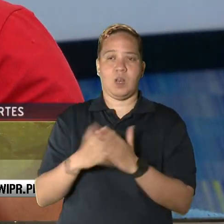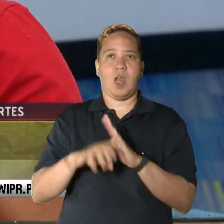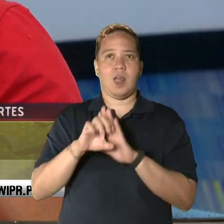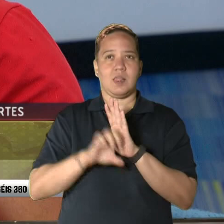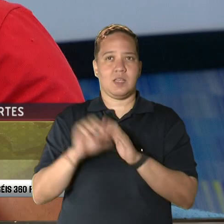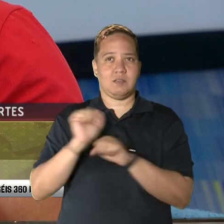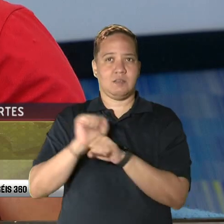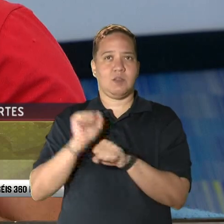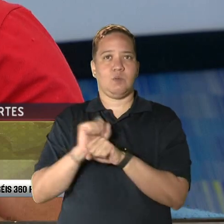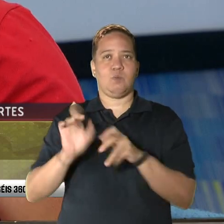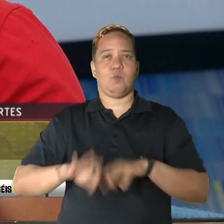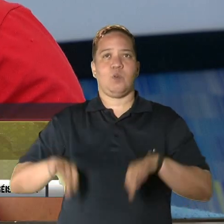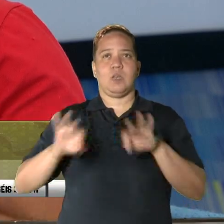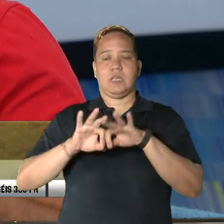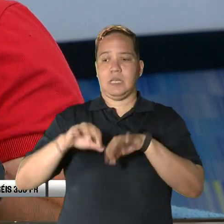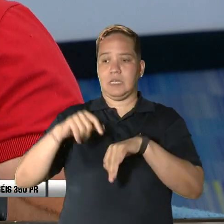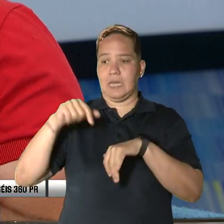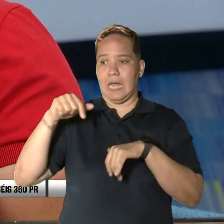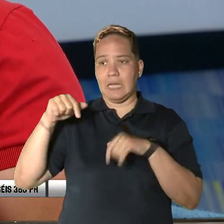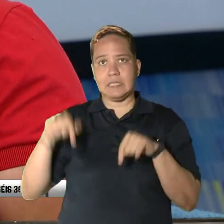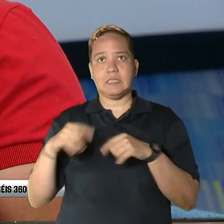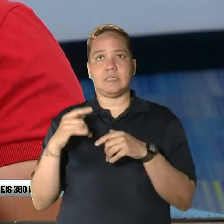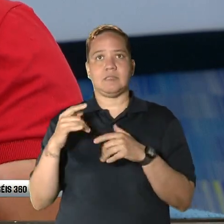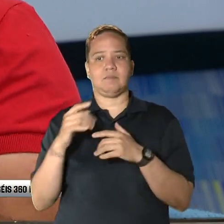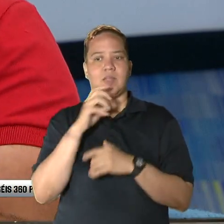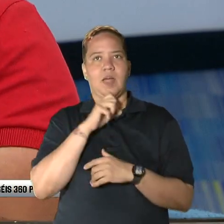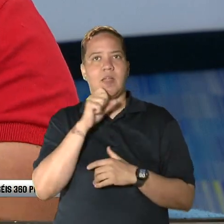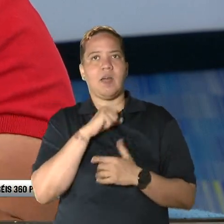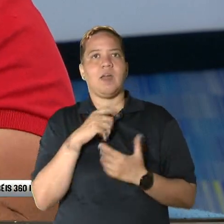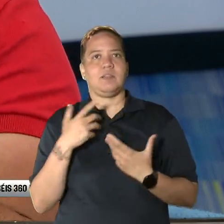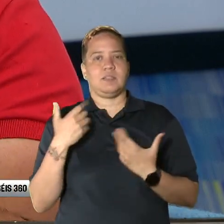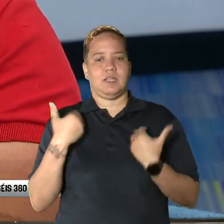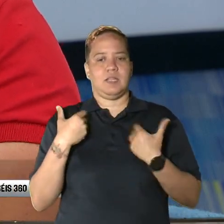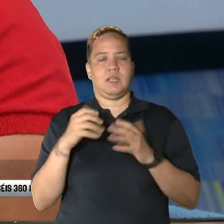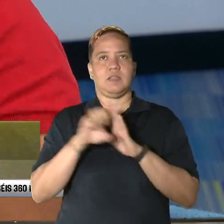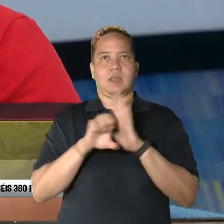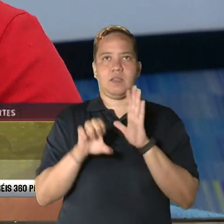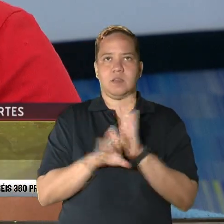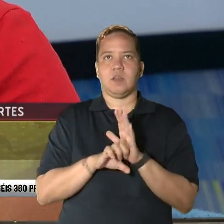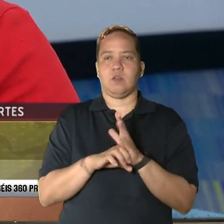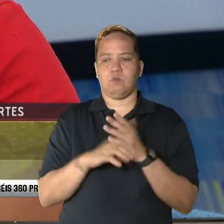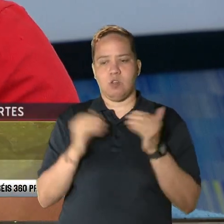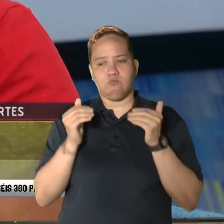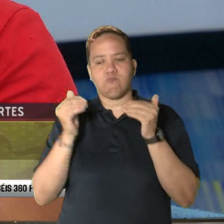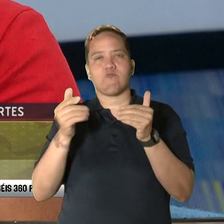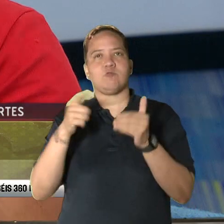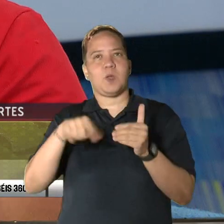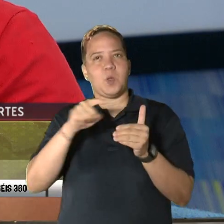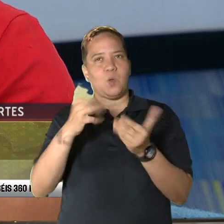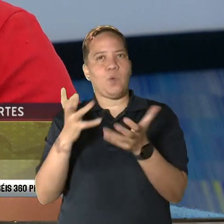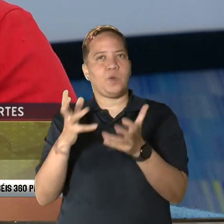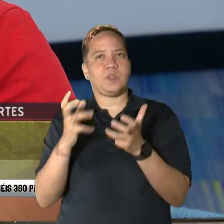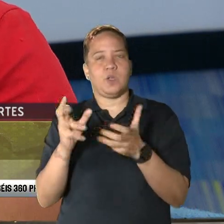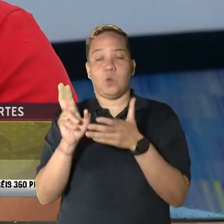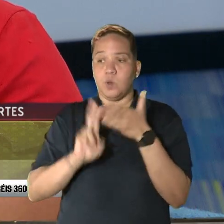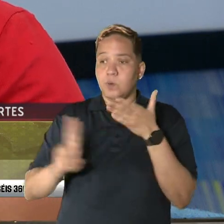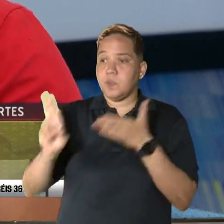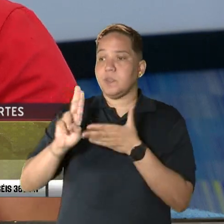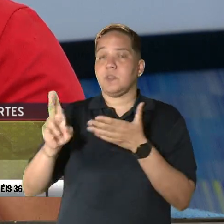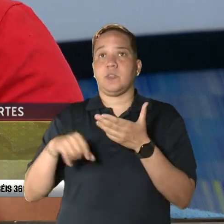es bien importante a esta edad tener esa ética y porque eso es lo que lo va a llevar a lo que ellos quieren una universidad